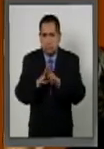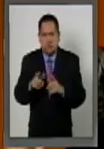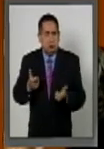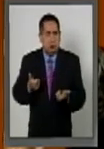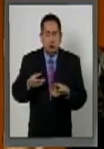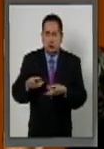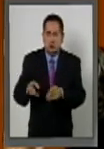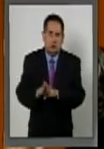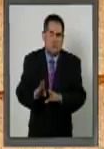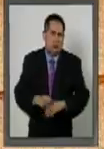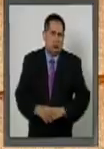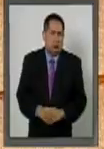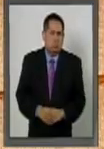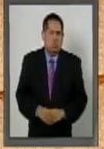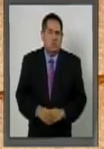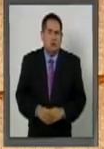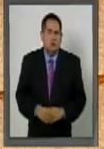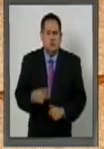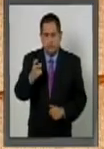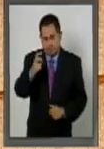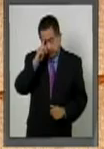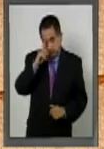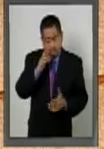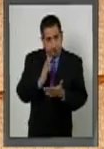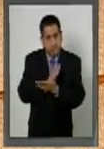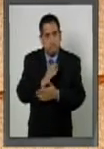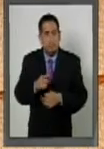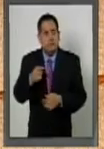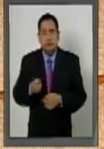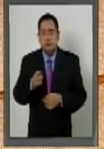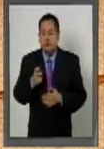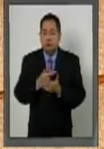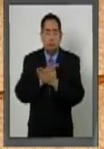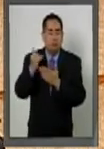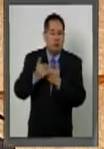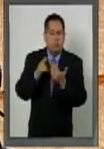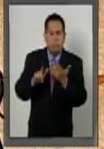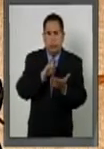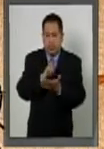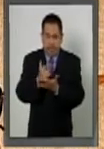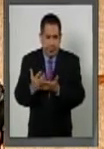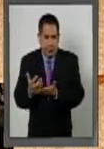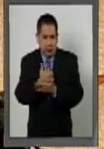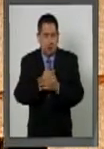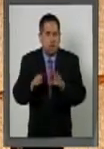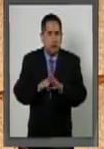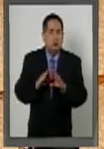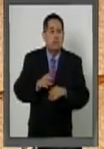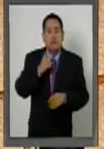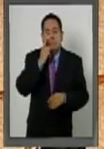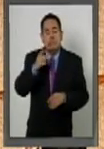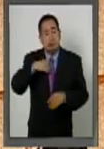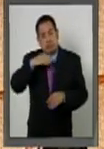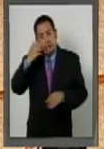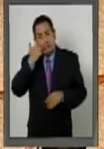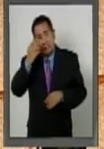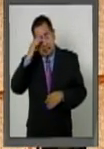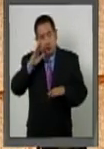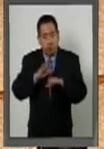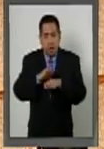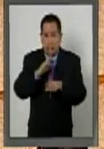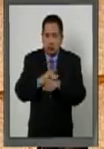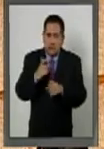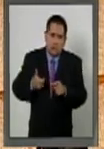finanzas públicas. Por otra parte, este proyecto de ley de ingresos supuestamente busca mayores